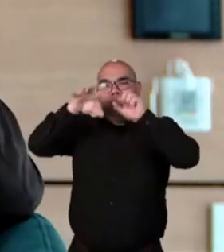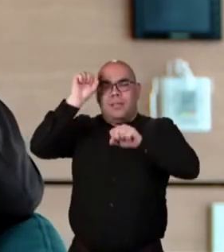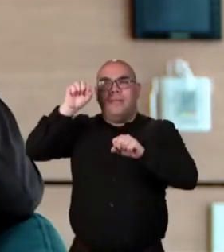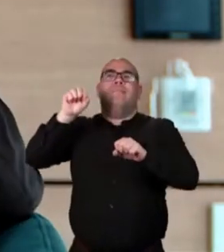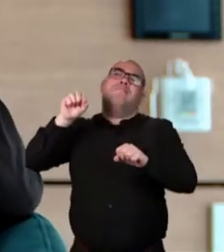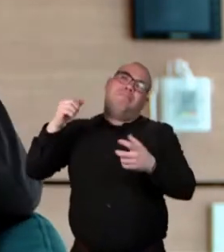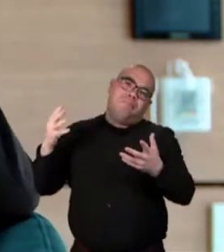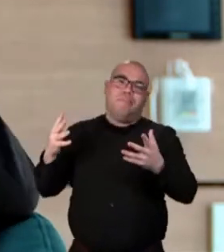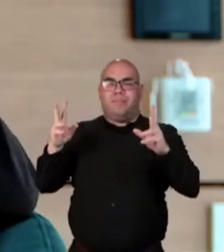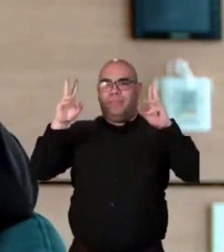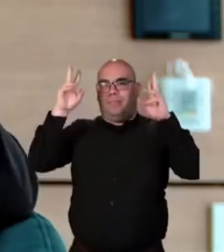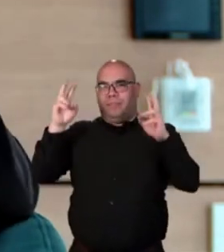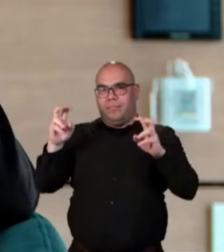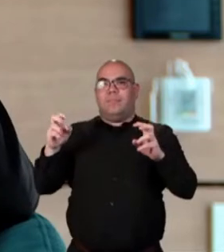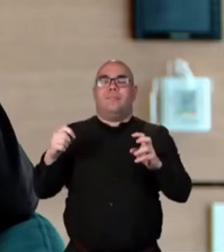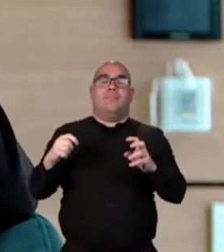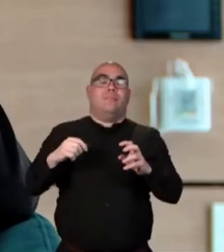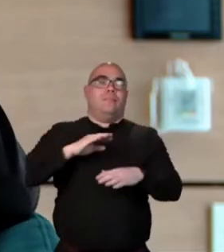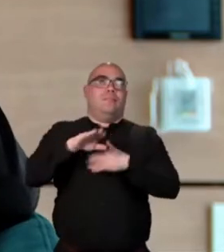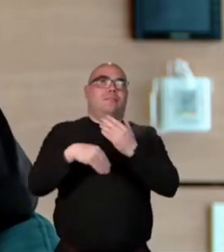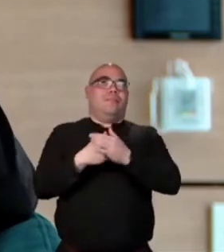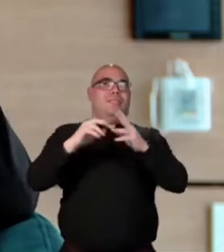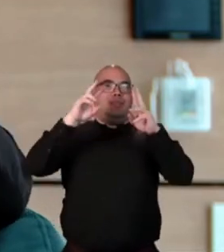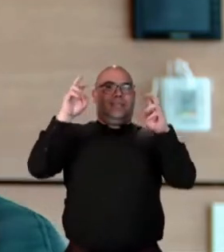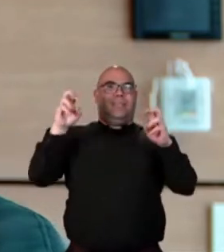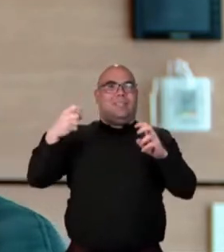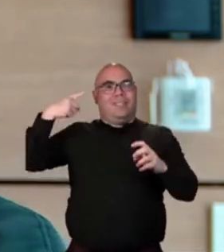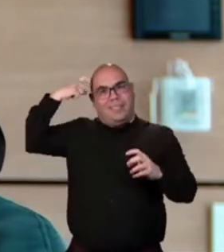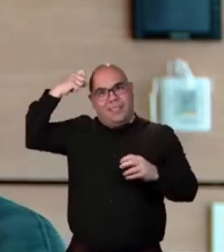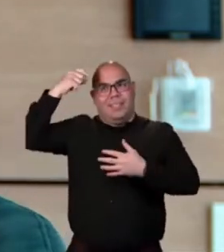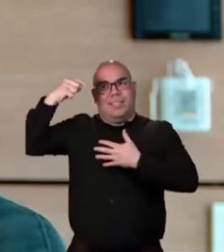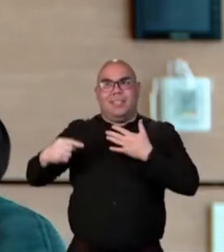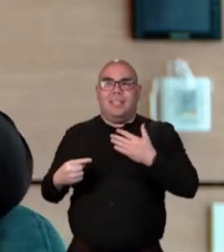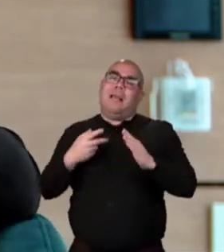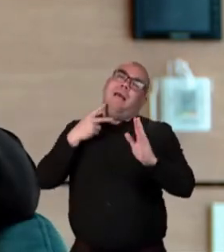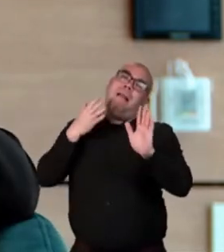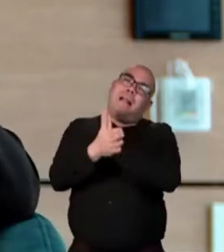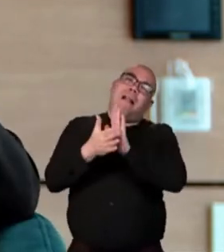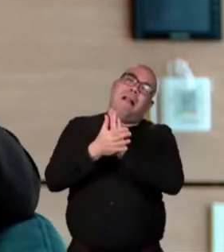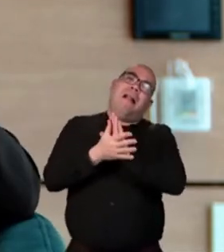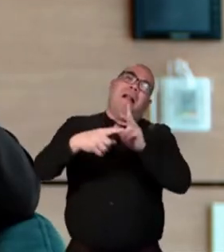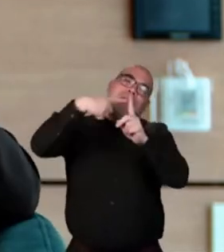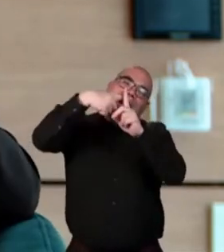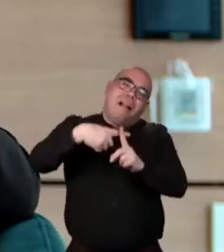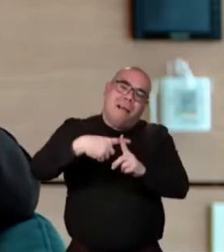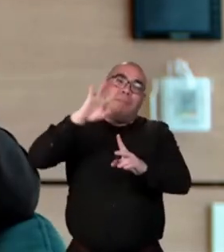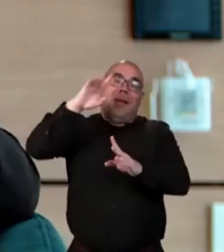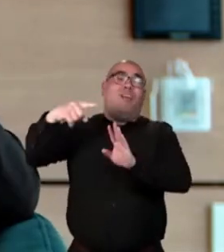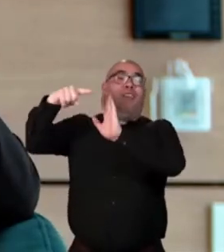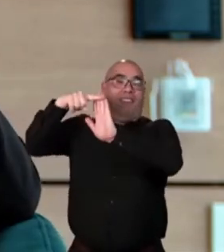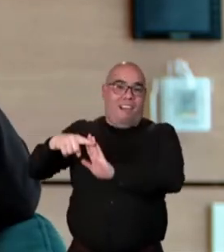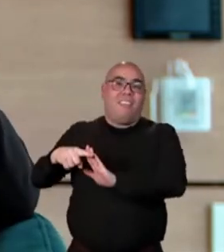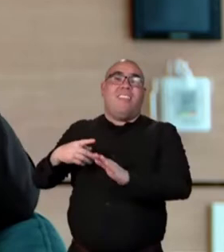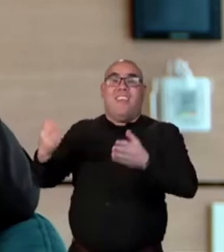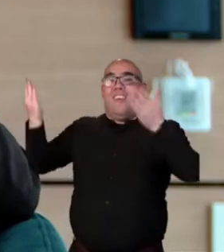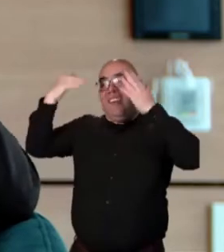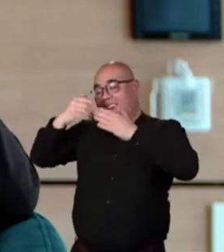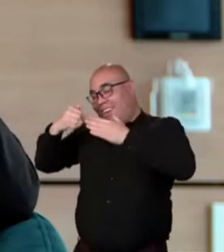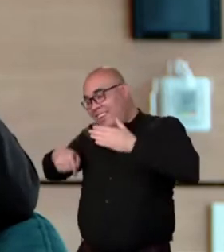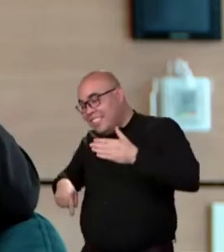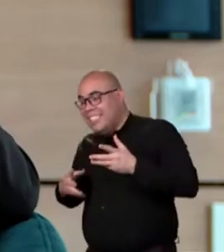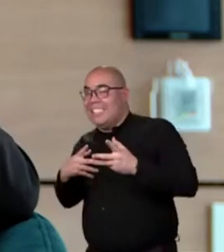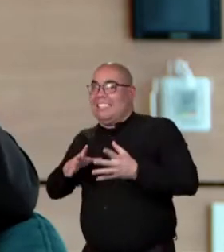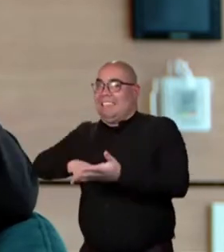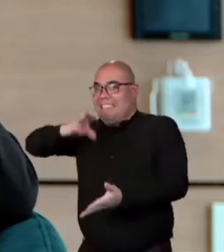más recientemente con todos los retos que se implican uno acá acá contamos las cosas buenas pero detrás ha habido ha habido lecciones